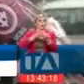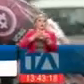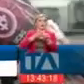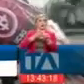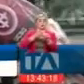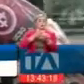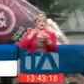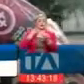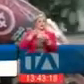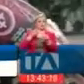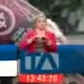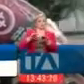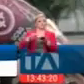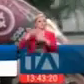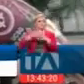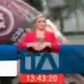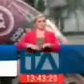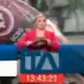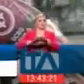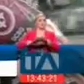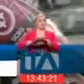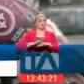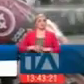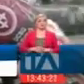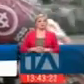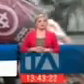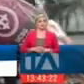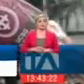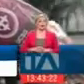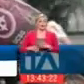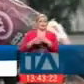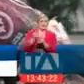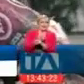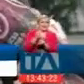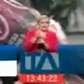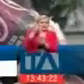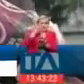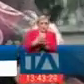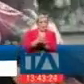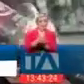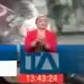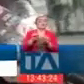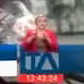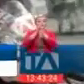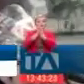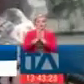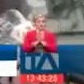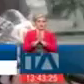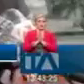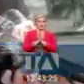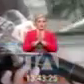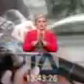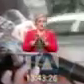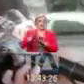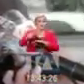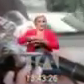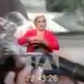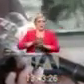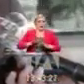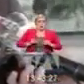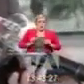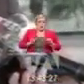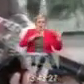prescripción. Si ellos logran suprimir la existencia fáctica de los malos tratos, podrían solicitar que se declare una prescripción posterior, pero han aceptado los